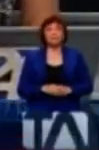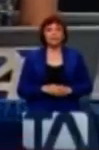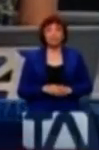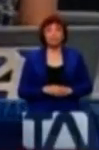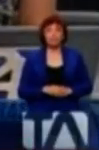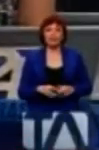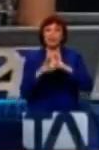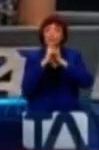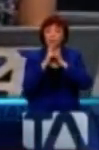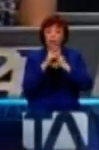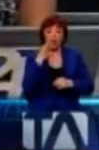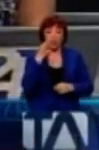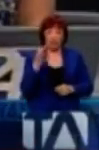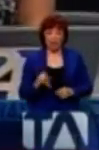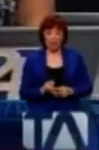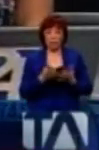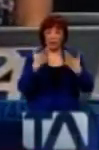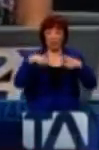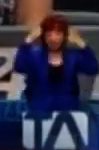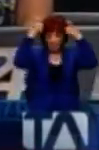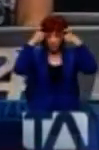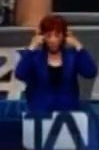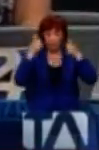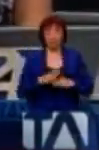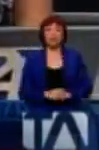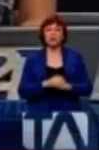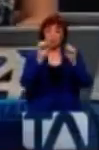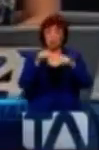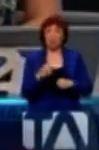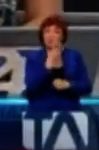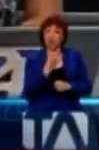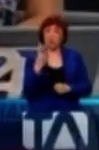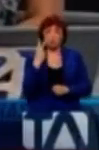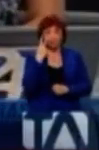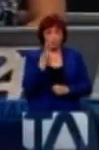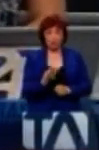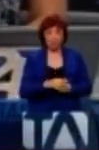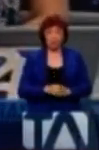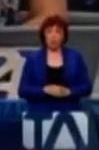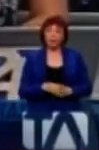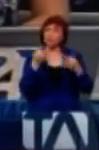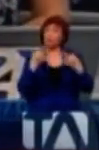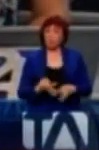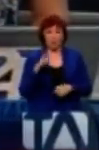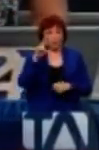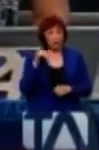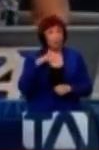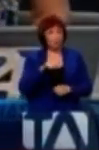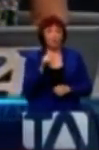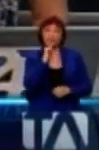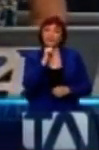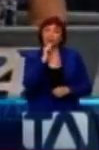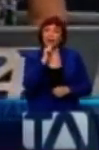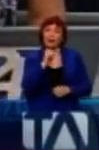Los resultados del examen Ser Bachiller ya están disponibles en la página web, aunque todavía no son oficiales. Si bien ya no existe